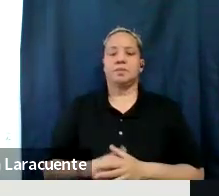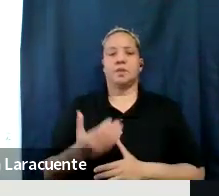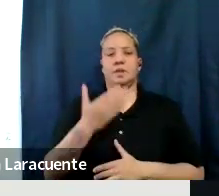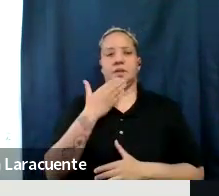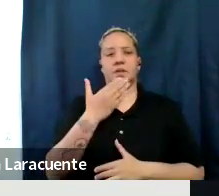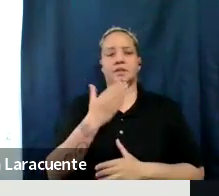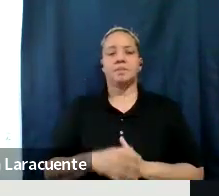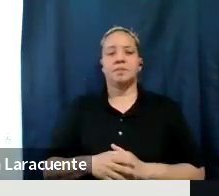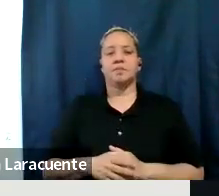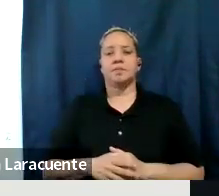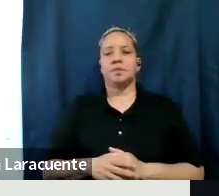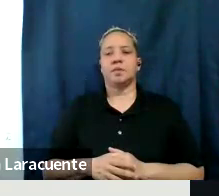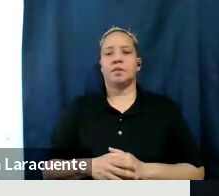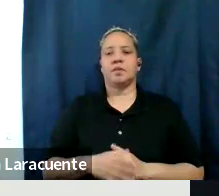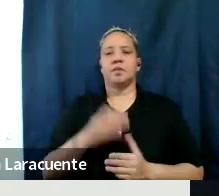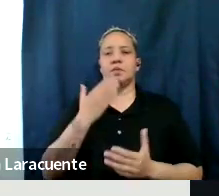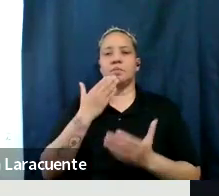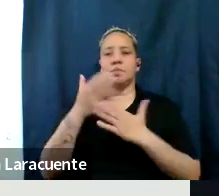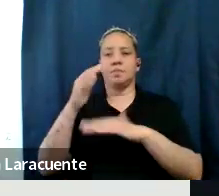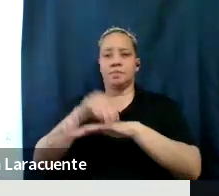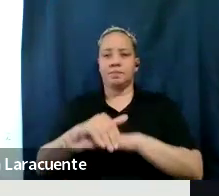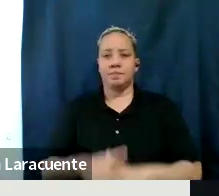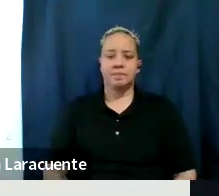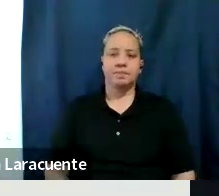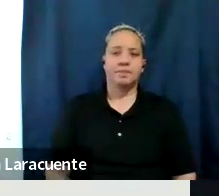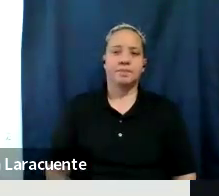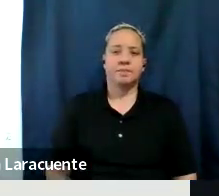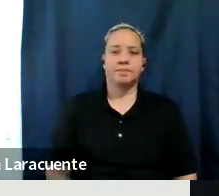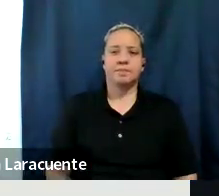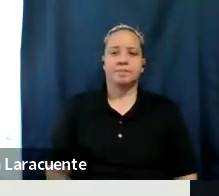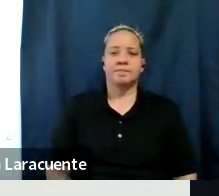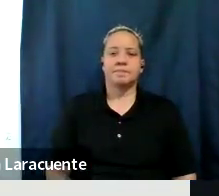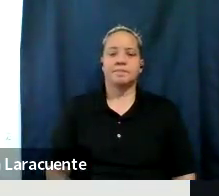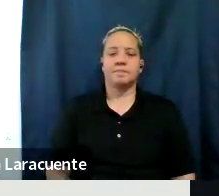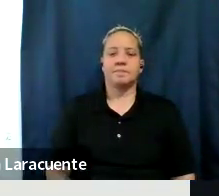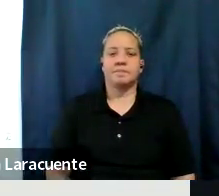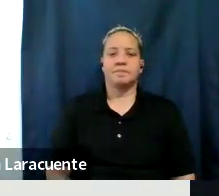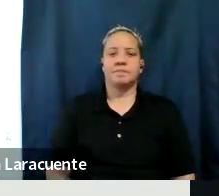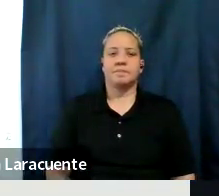noches. claro que sí. Muchas gracias y buenas noches. Por favor.